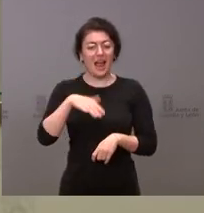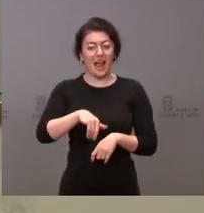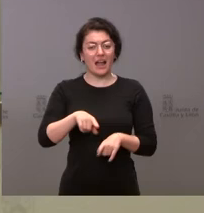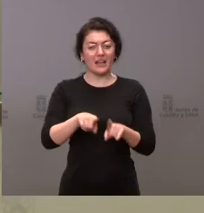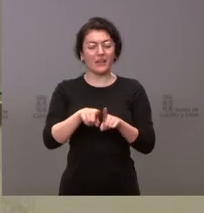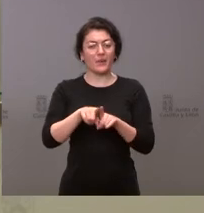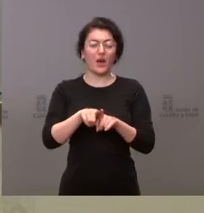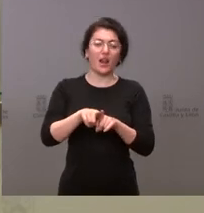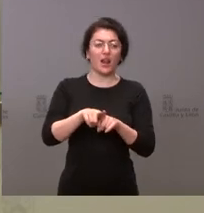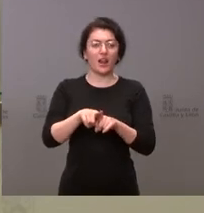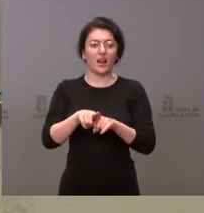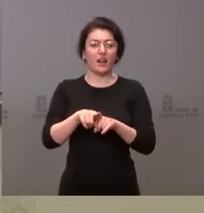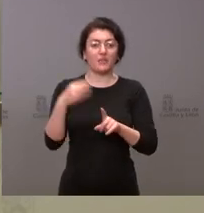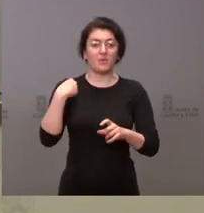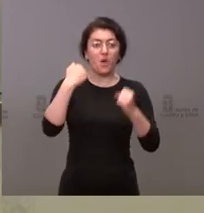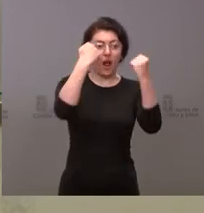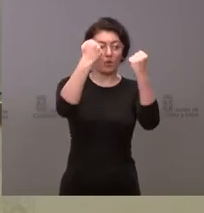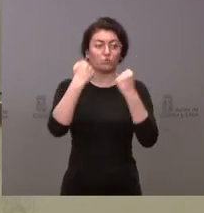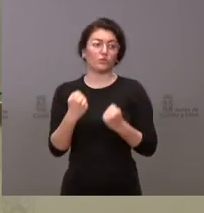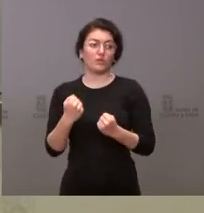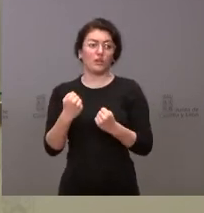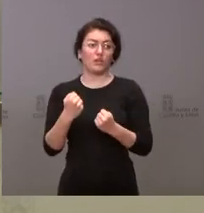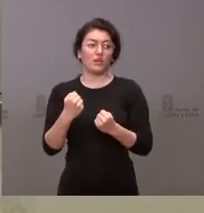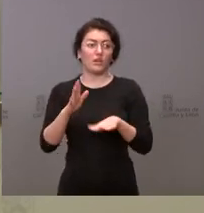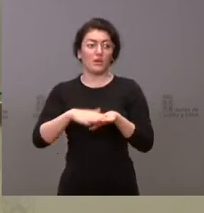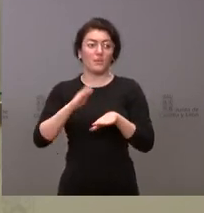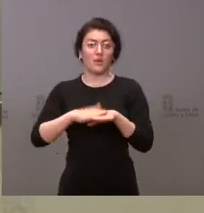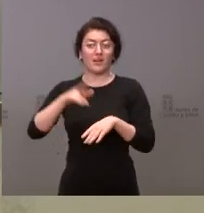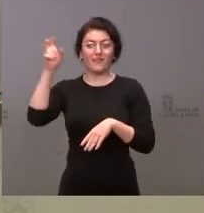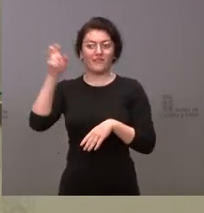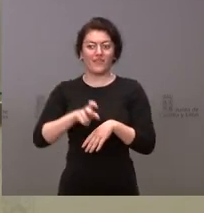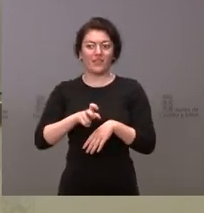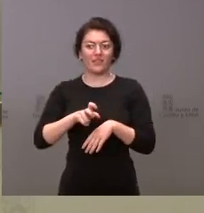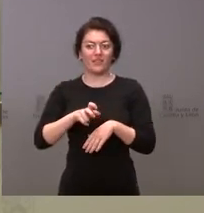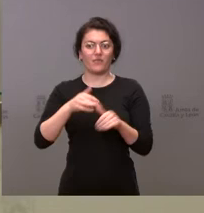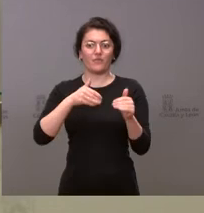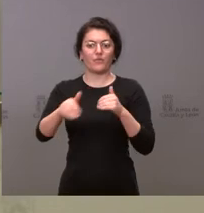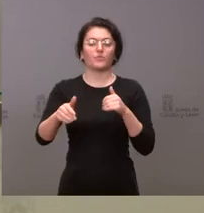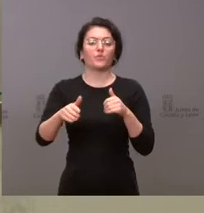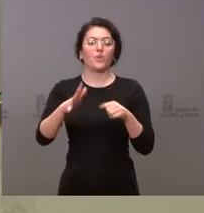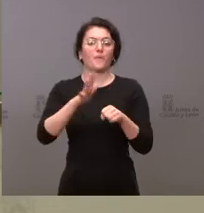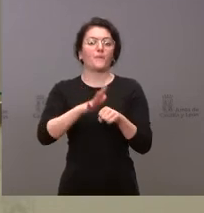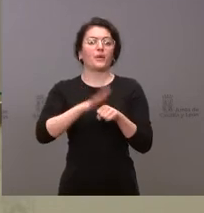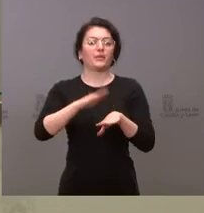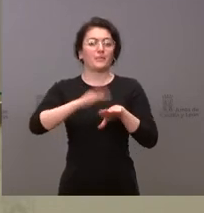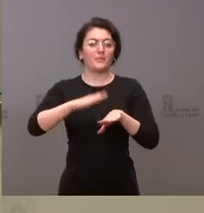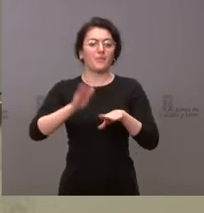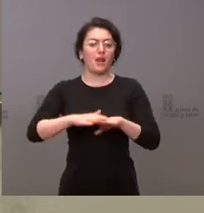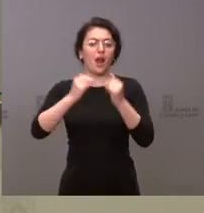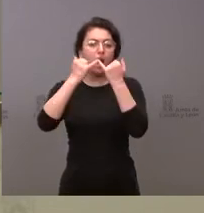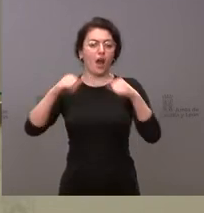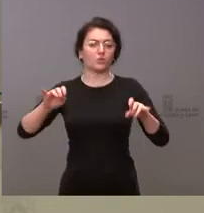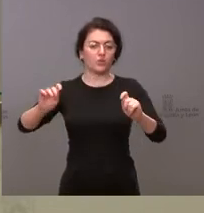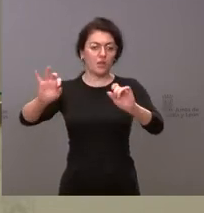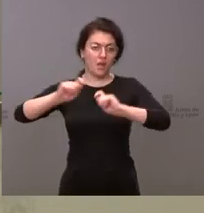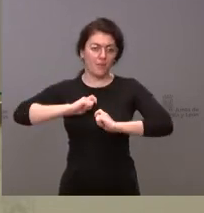de las posibles autoridades que puedan venir el martes a la toma al acto de investidura del presidente de la junta